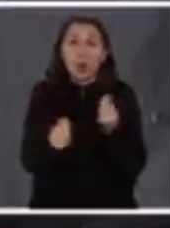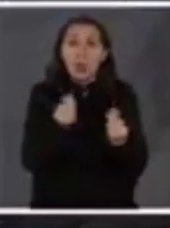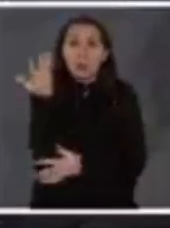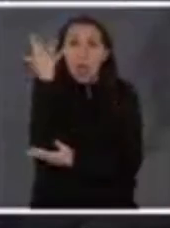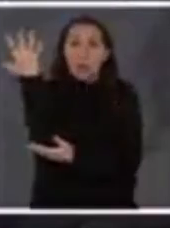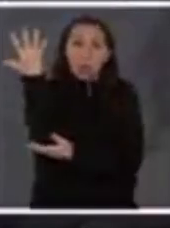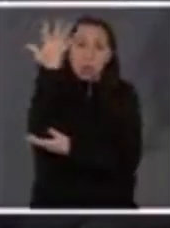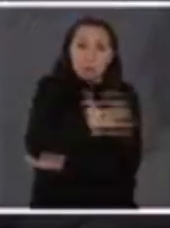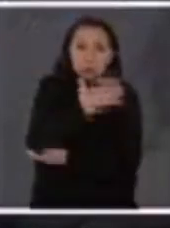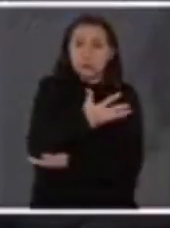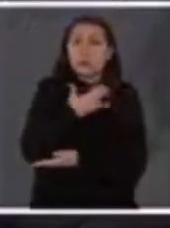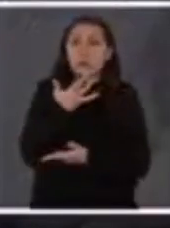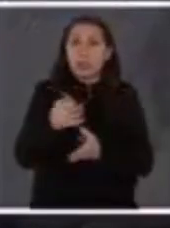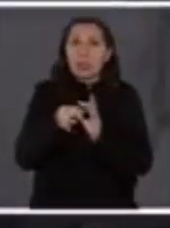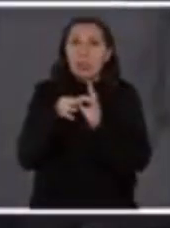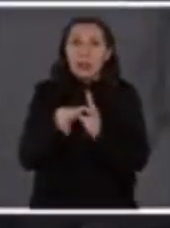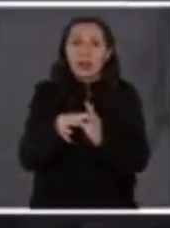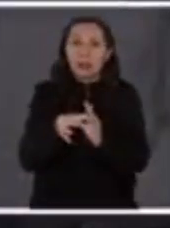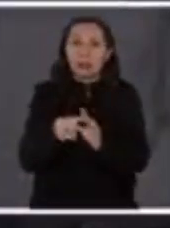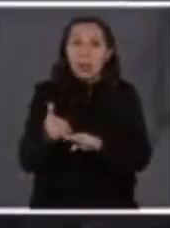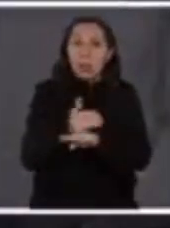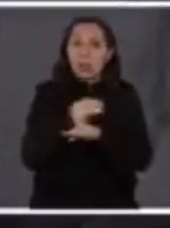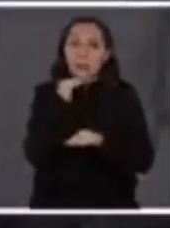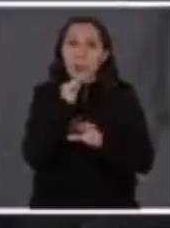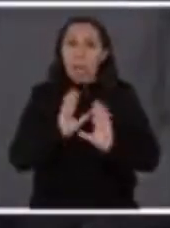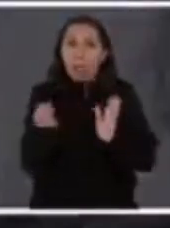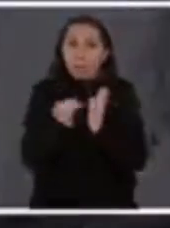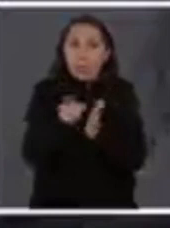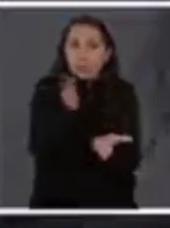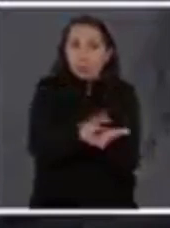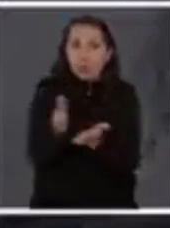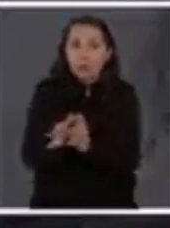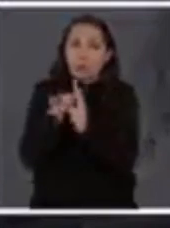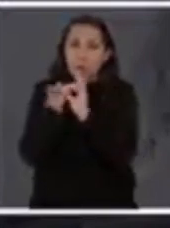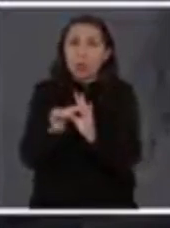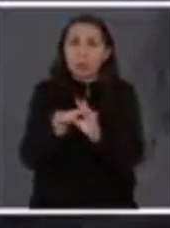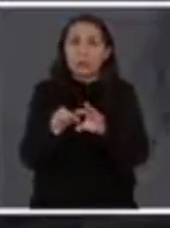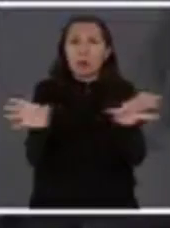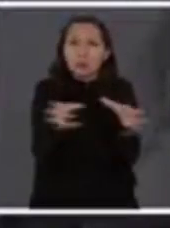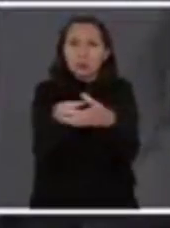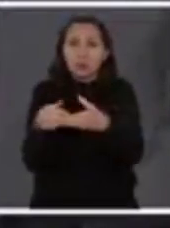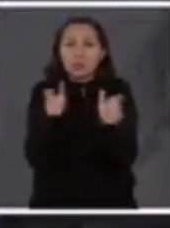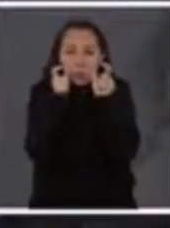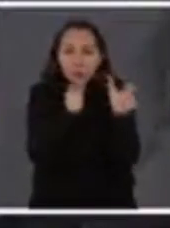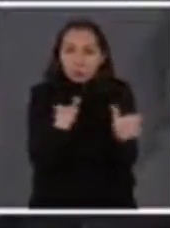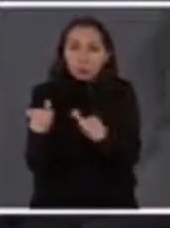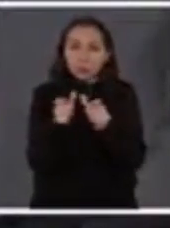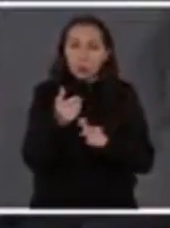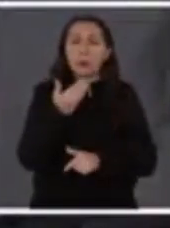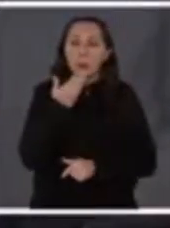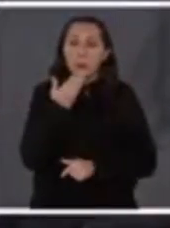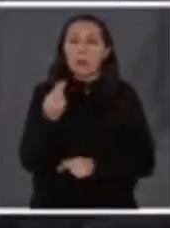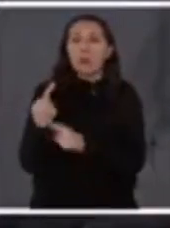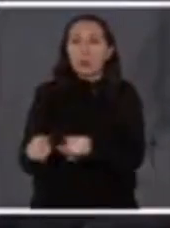más, ha sido gracias a la acción oportuna de los diferentes organismos de seguridad y también